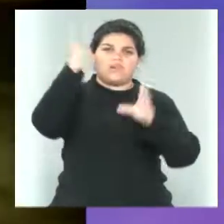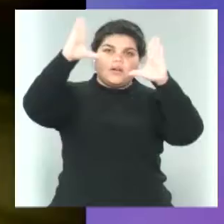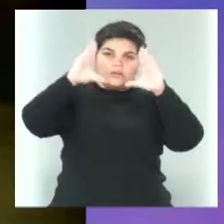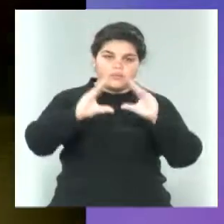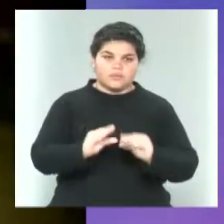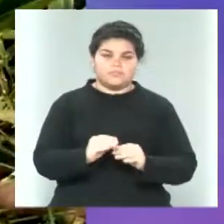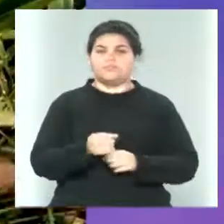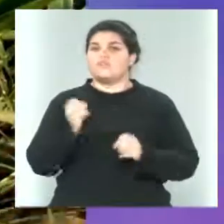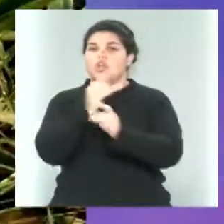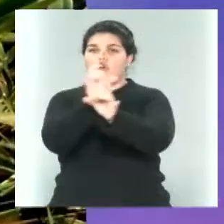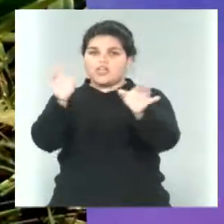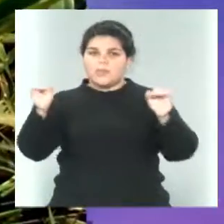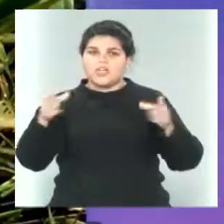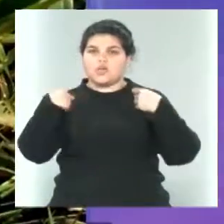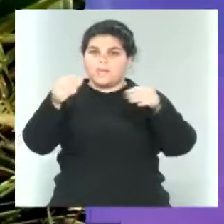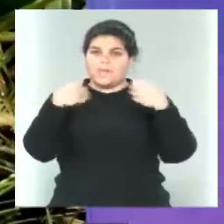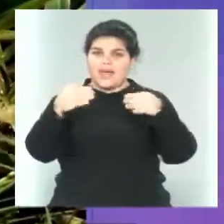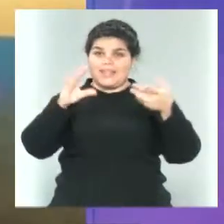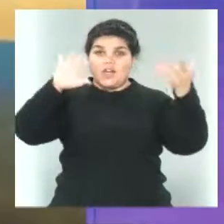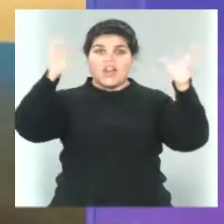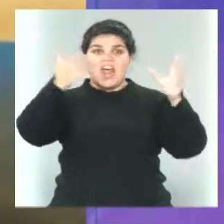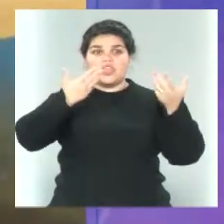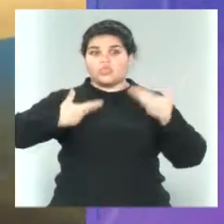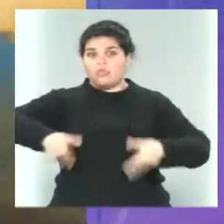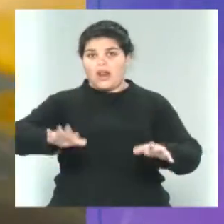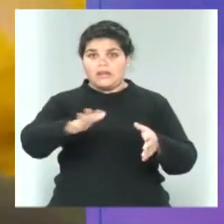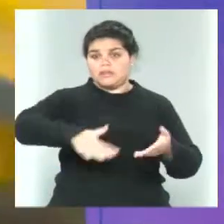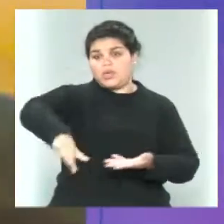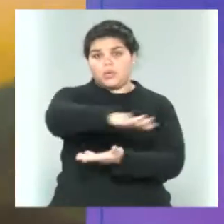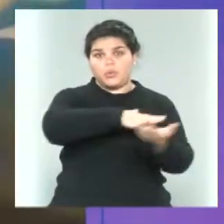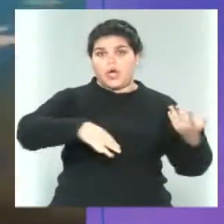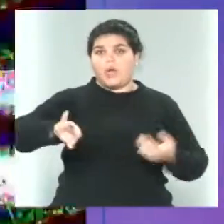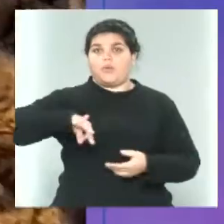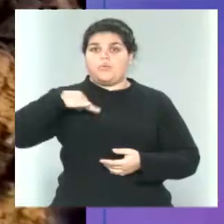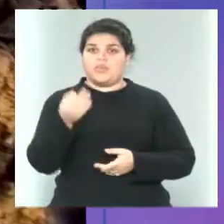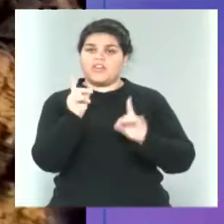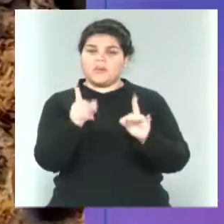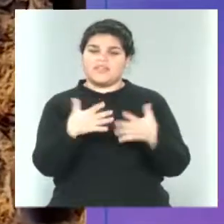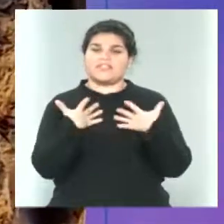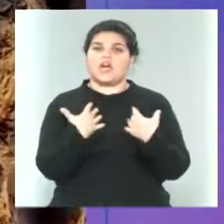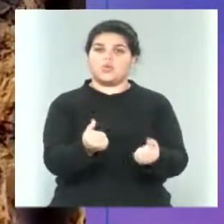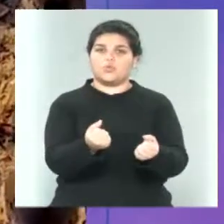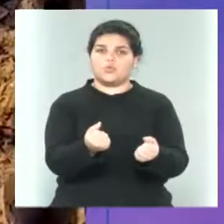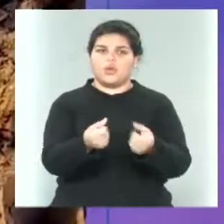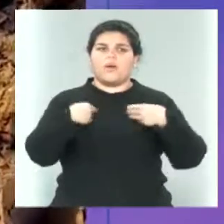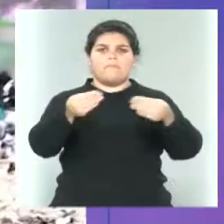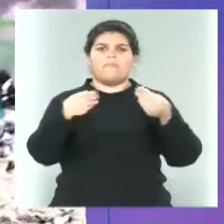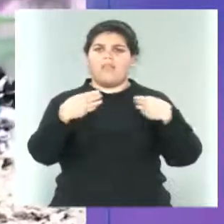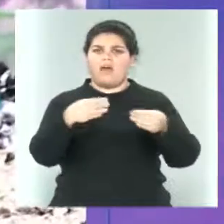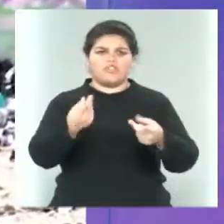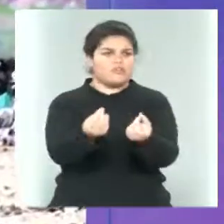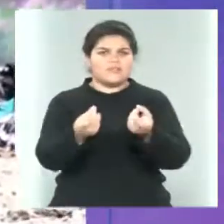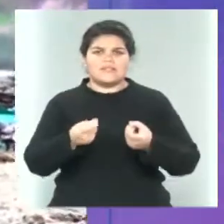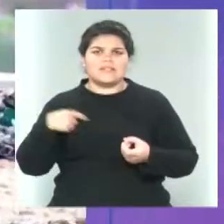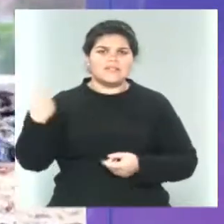reducir la contaminación por plástico en la naturaleza, en nuestra vida y en nuestra salud, dependemos demasiado del plástico de